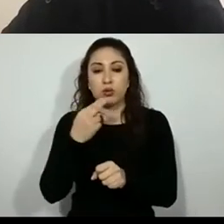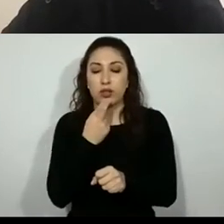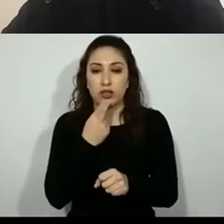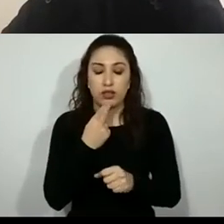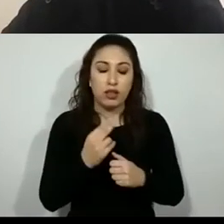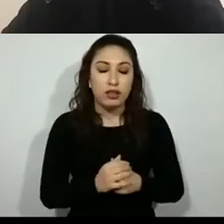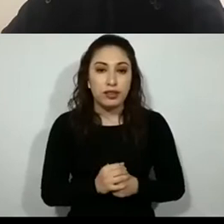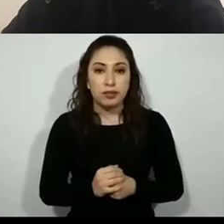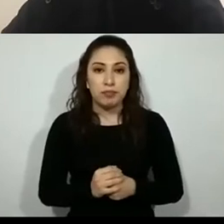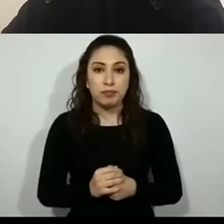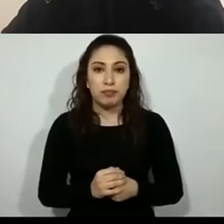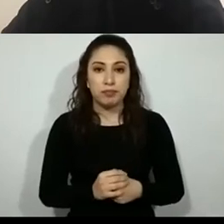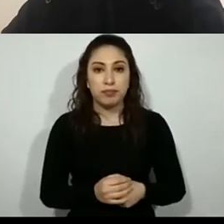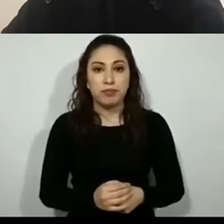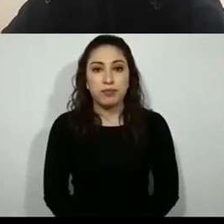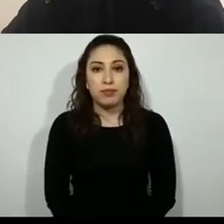es un